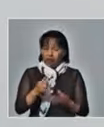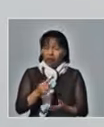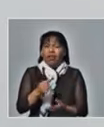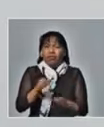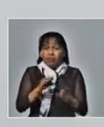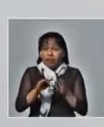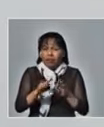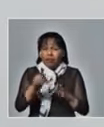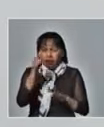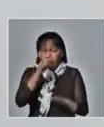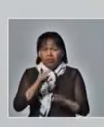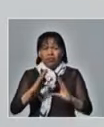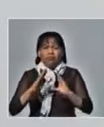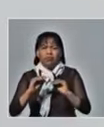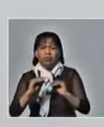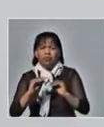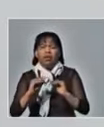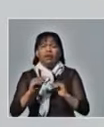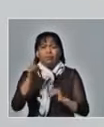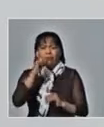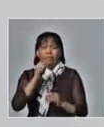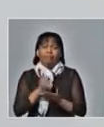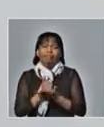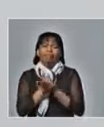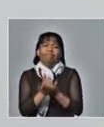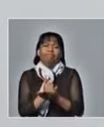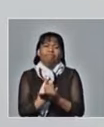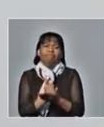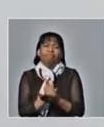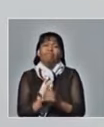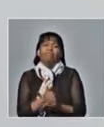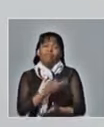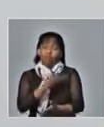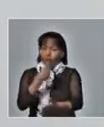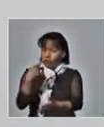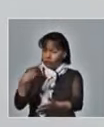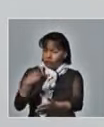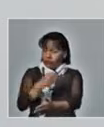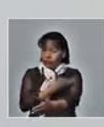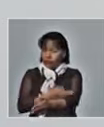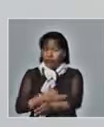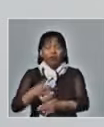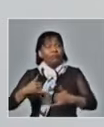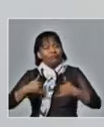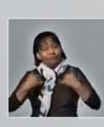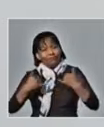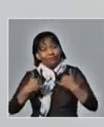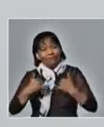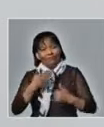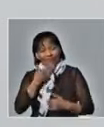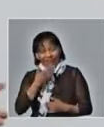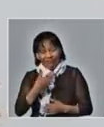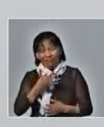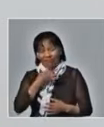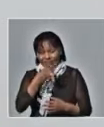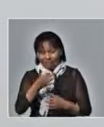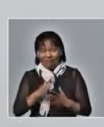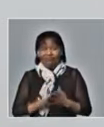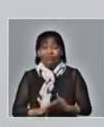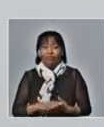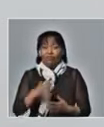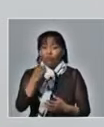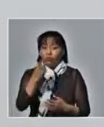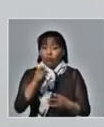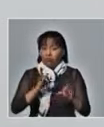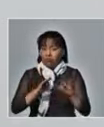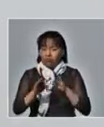de capacitación para ayudarlas a sacar adelante a sus familias. A los jóvenes les tenemos buenas noticias. En su primer empleo,